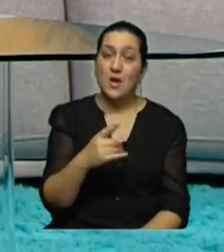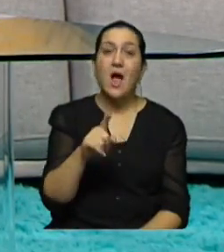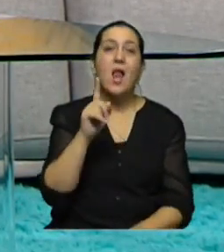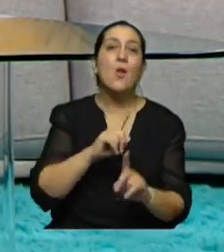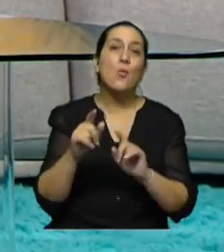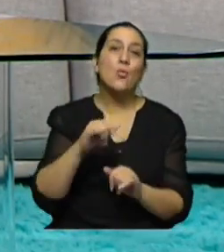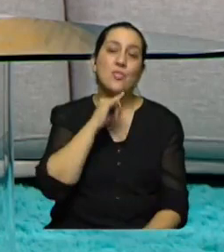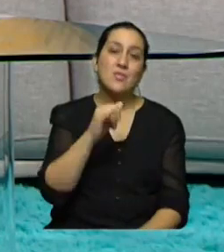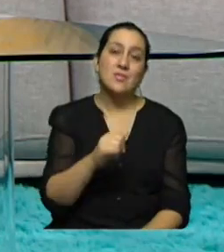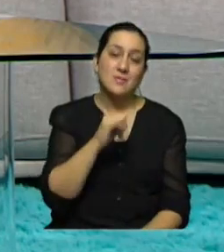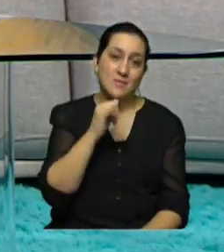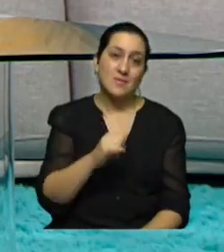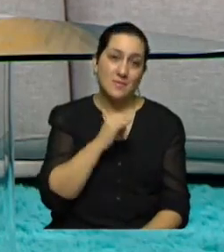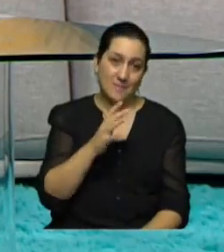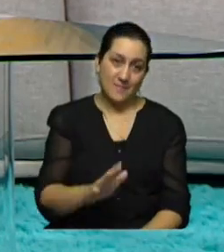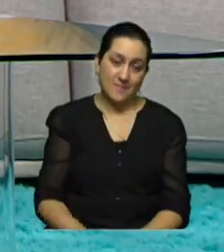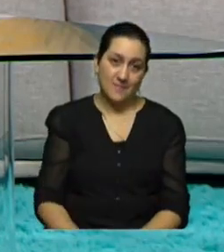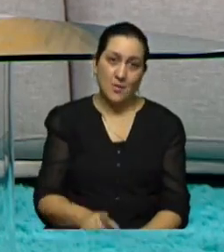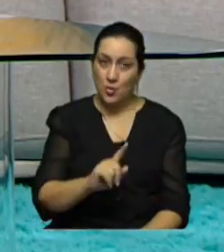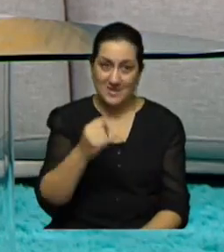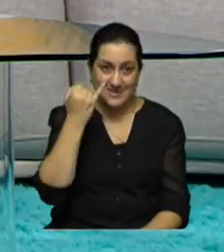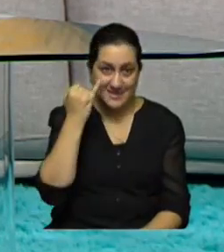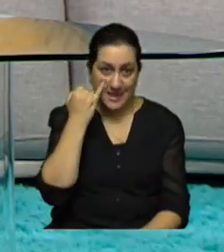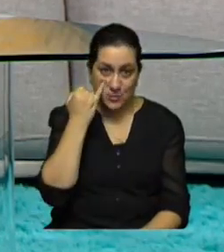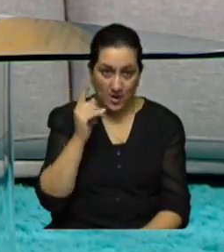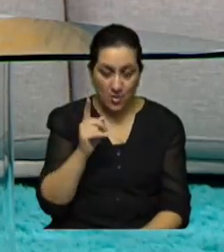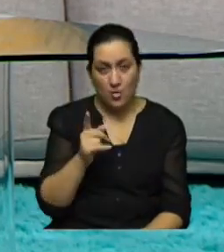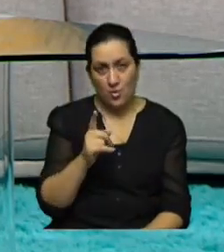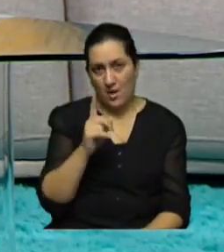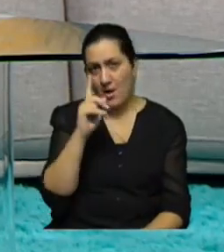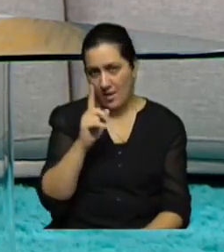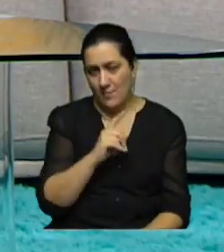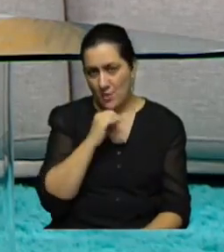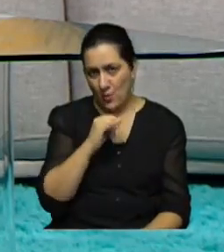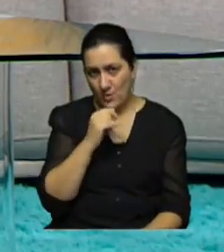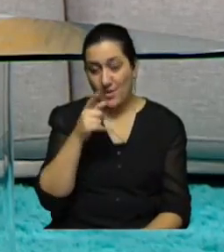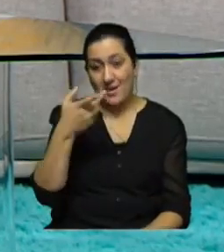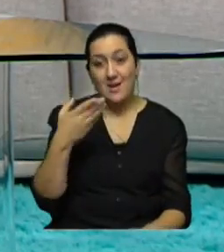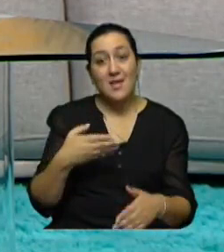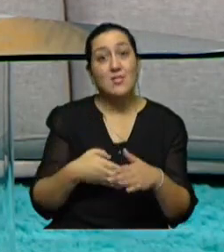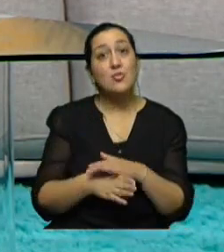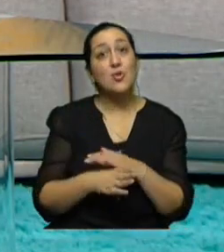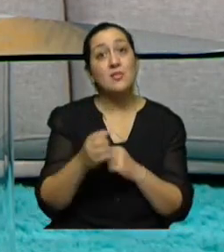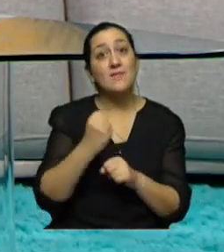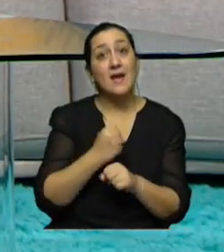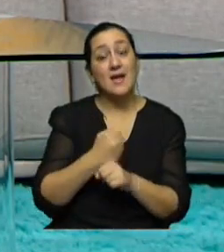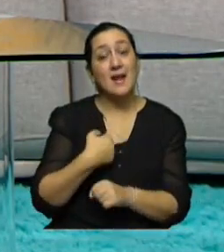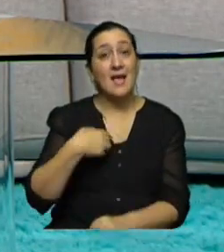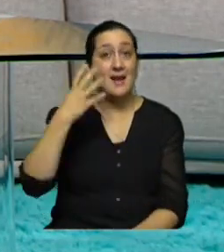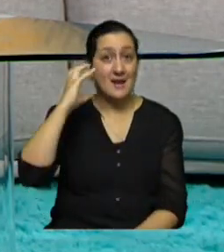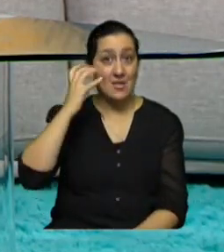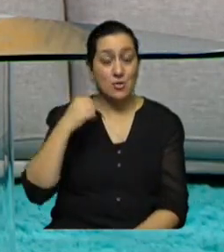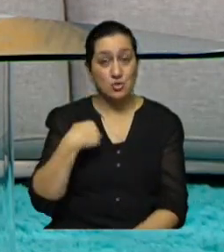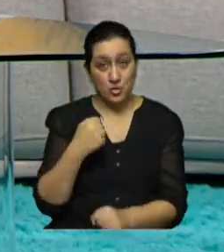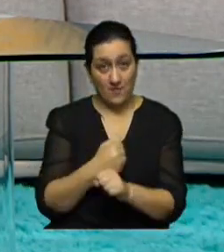las cuento. Bueno. Porque... No es sexual, ¿no? No, la cuento ahora rapidísimo. Claro. Él entró a la radio donde yo trabajaba, que está ubicada en la